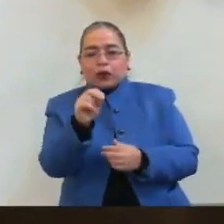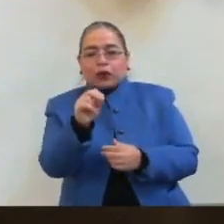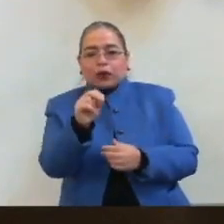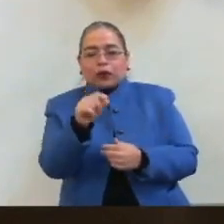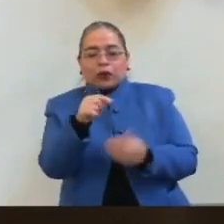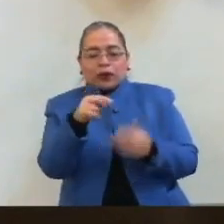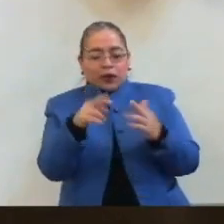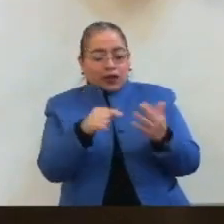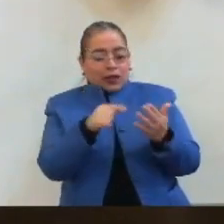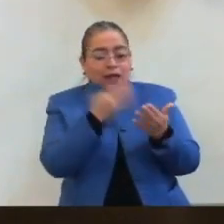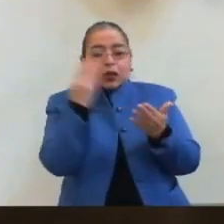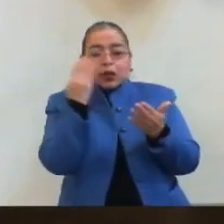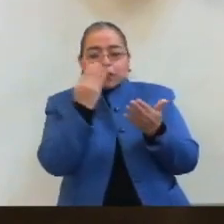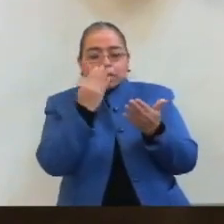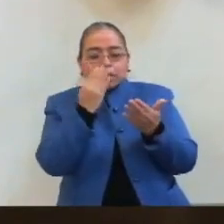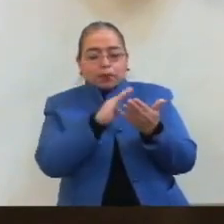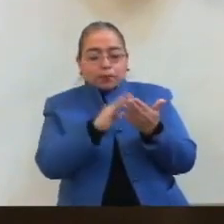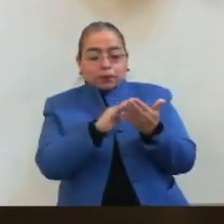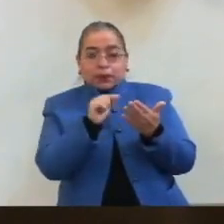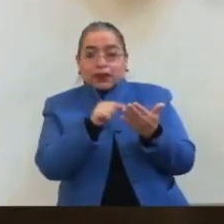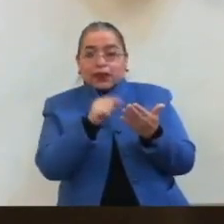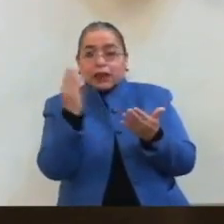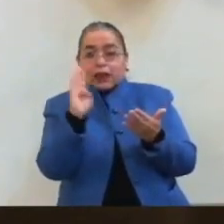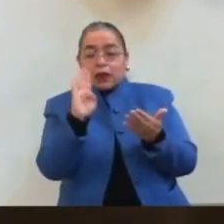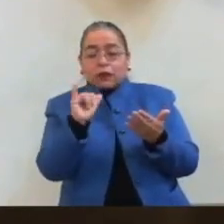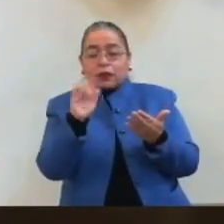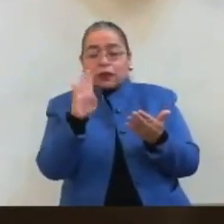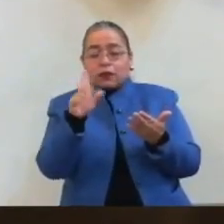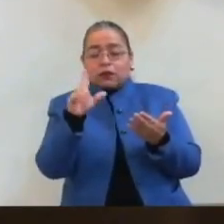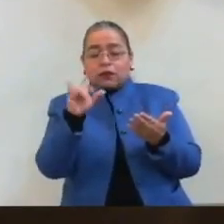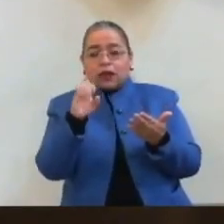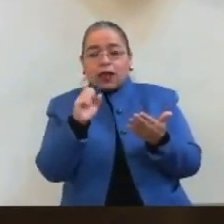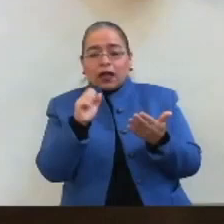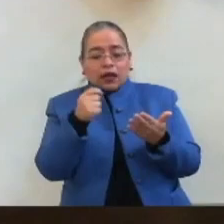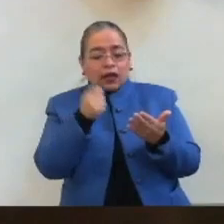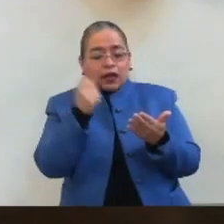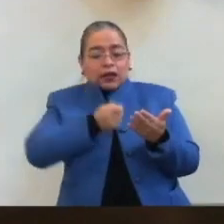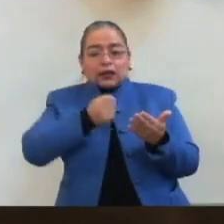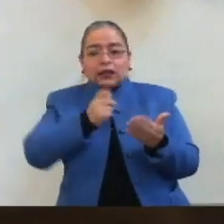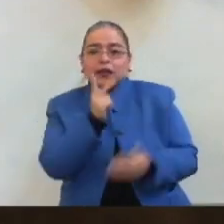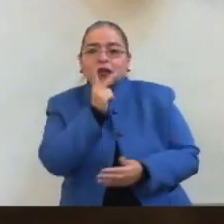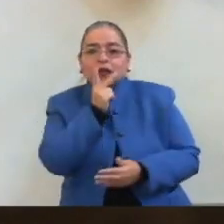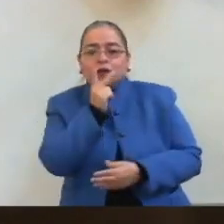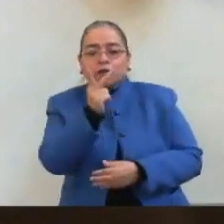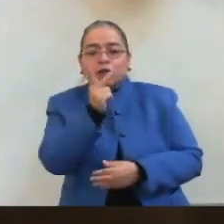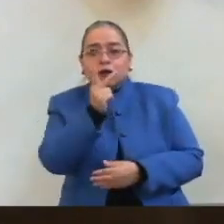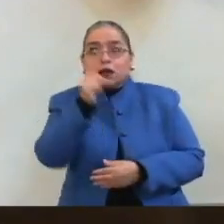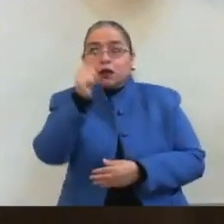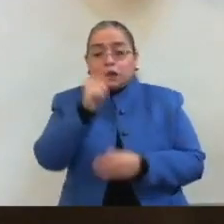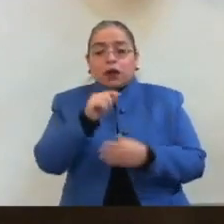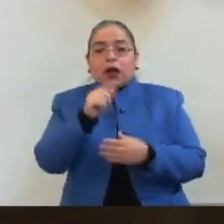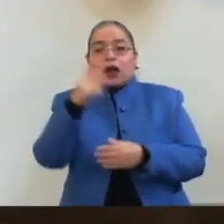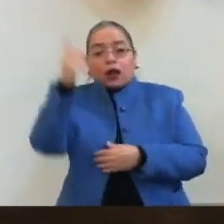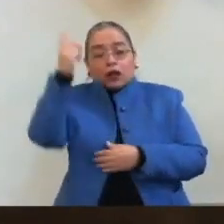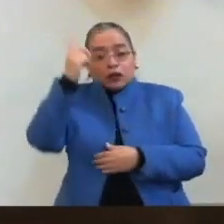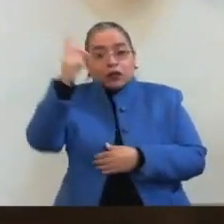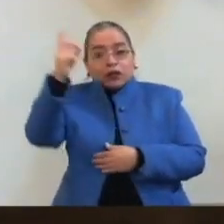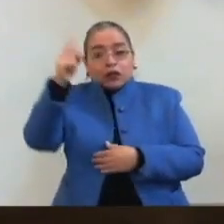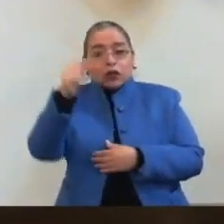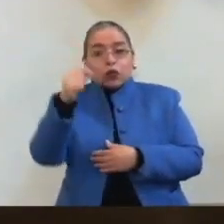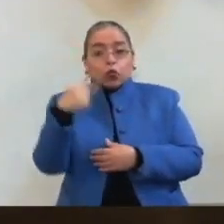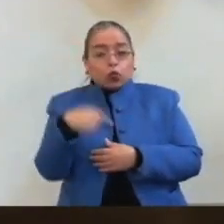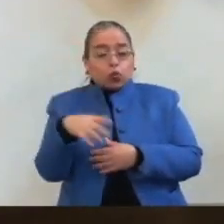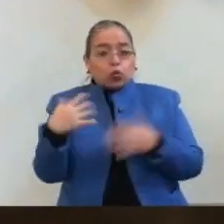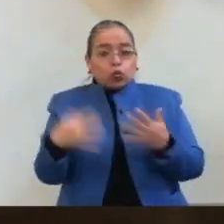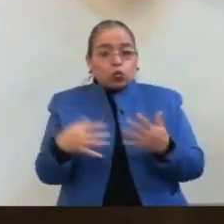la palabra de dios porque el libro de las escrituras tiene